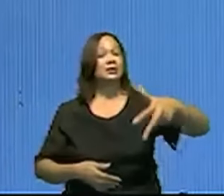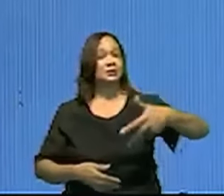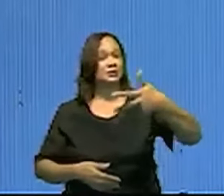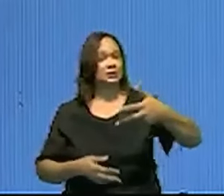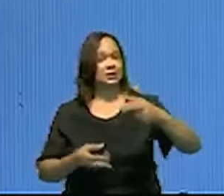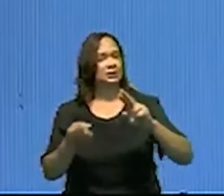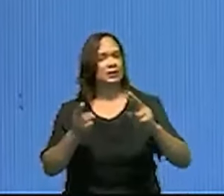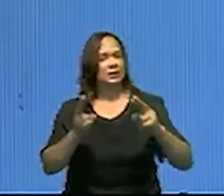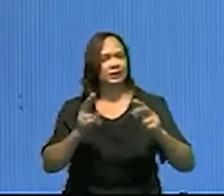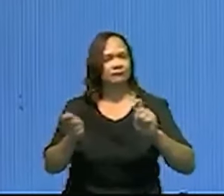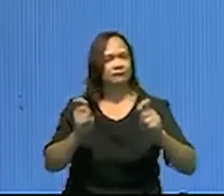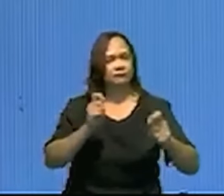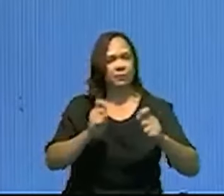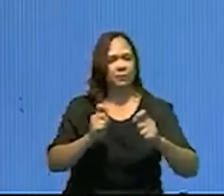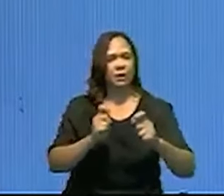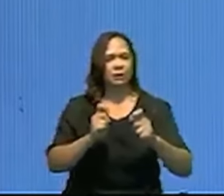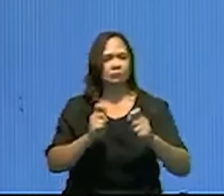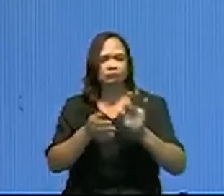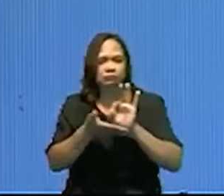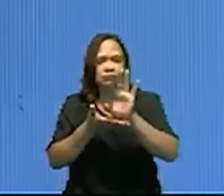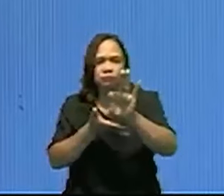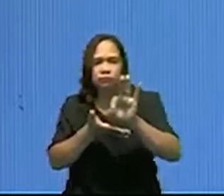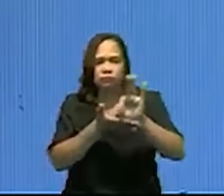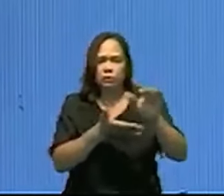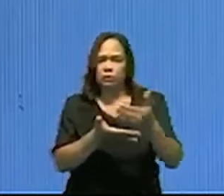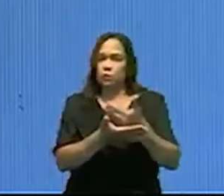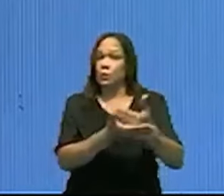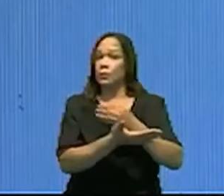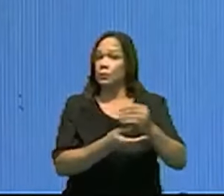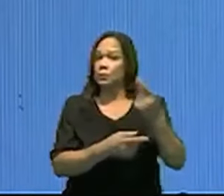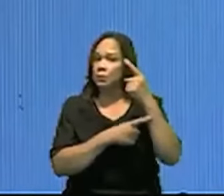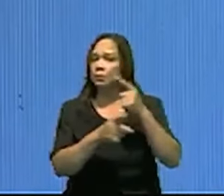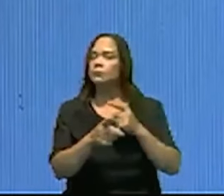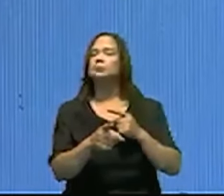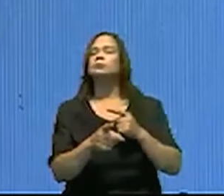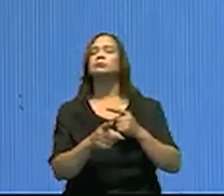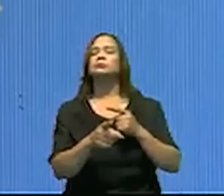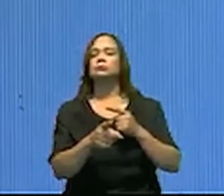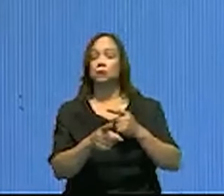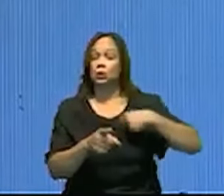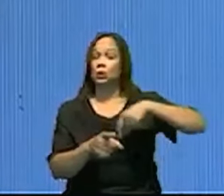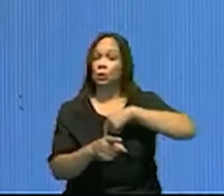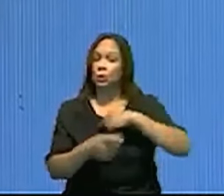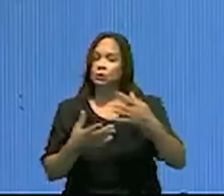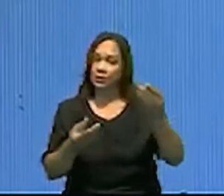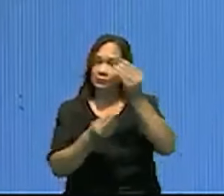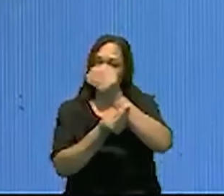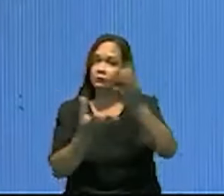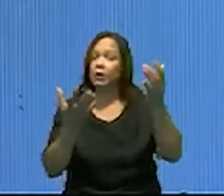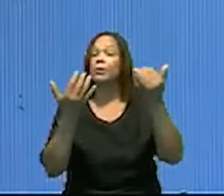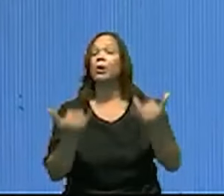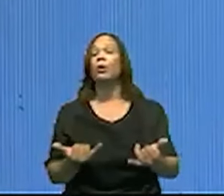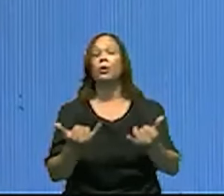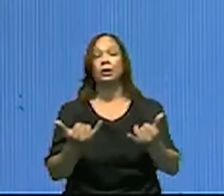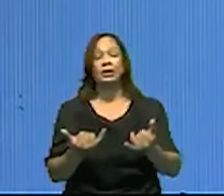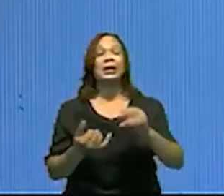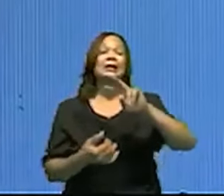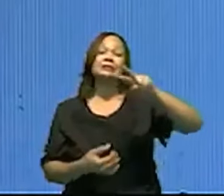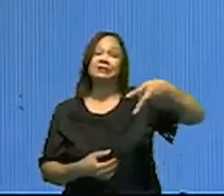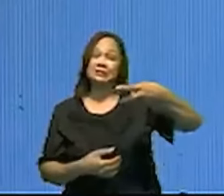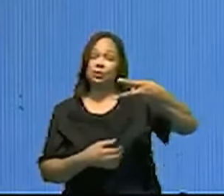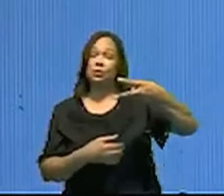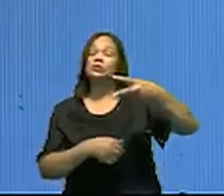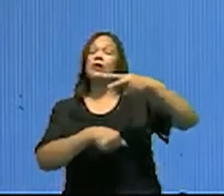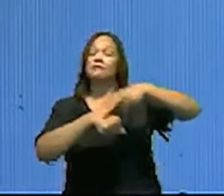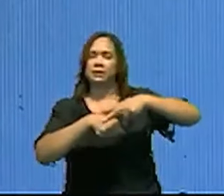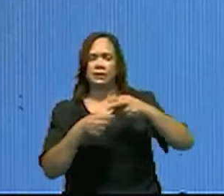de reformas, racionalización y modernización. Es decir, que lo que nosotros hemos anunciado en el día de hoy es el segundo,